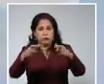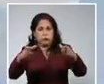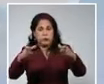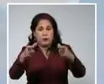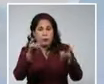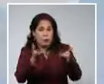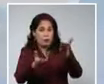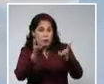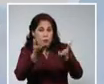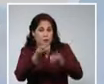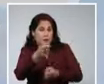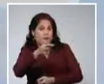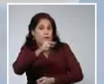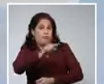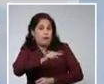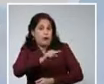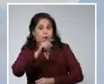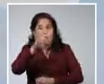comparación con el día de ayer,